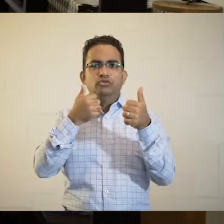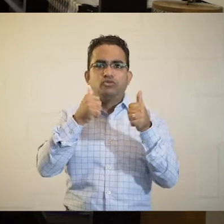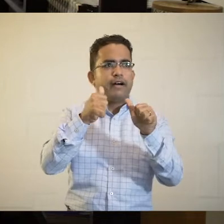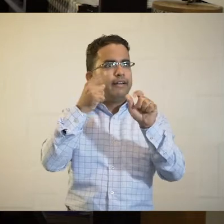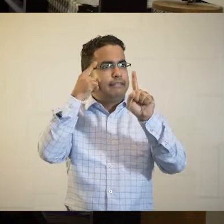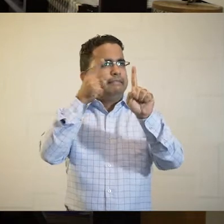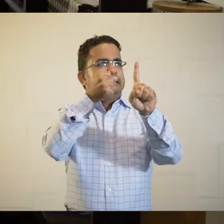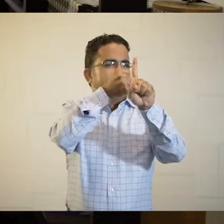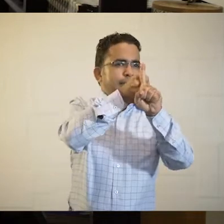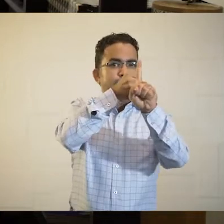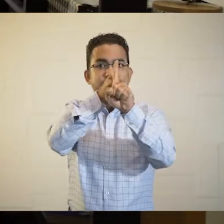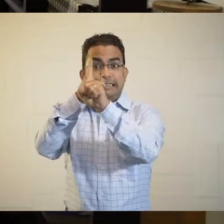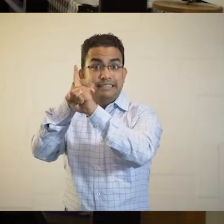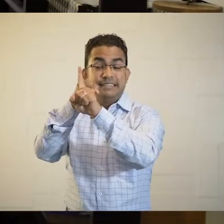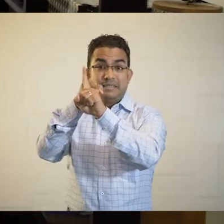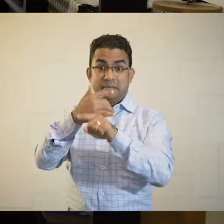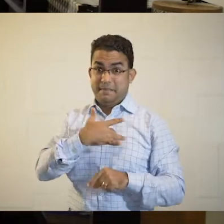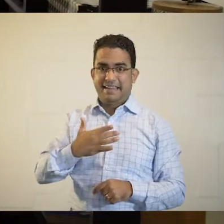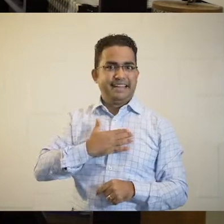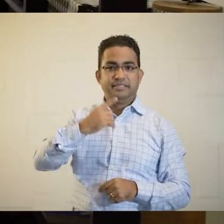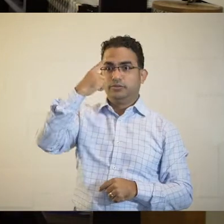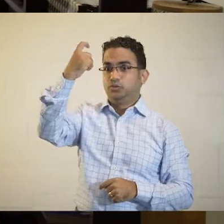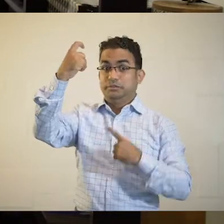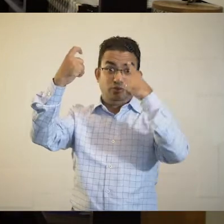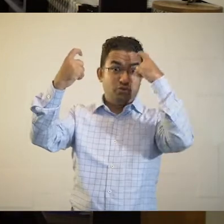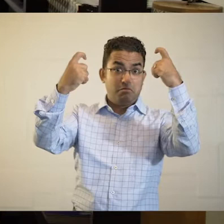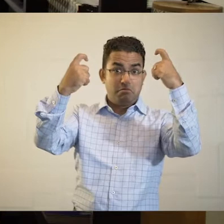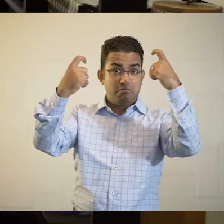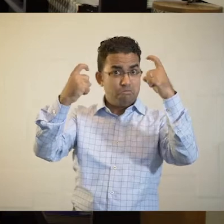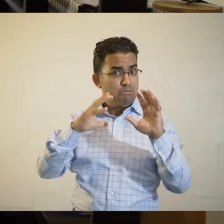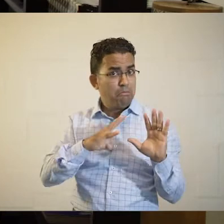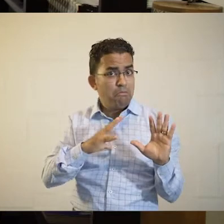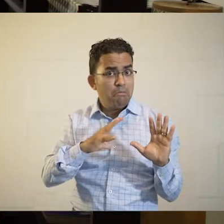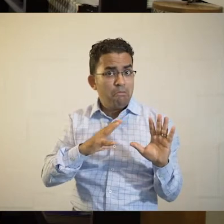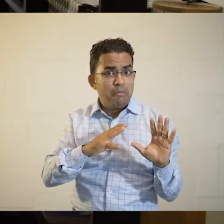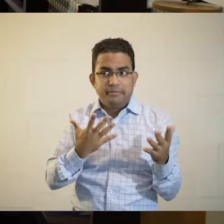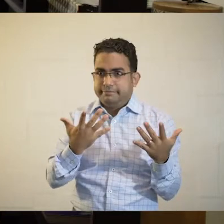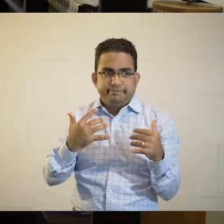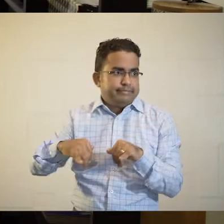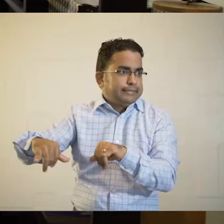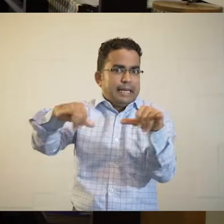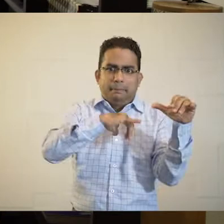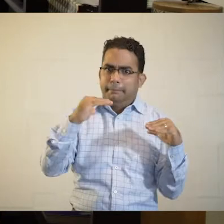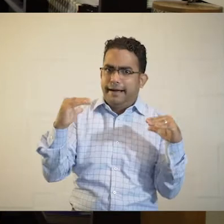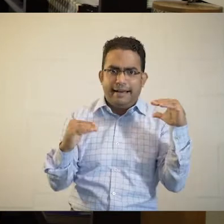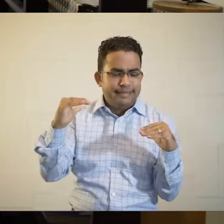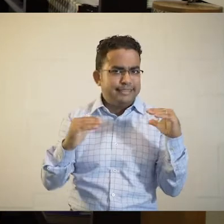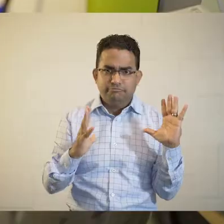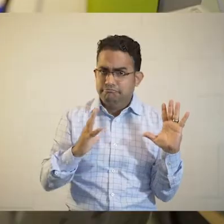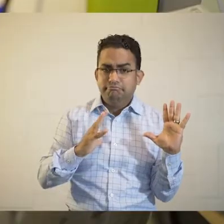manera idealista en vez de una manera realista. Y esto está bien, porque tiene que ser, como en el universo, todo debe de ser